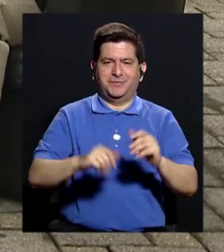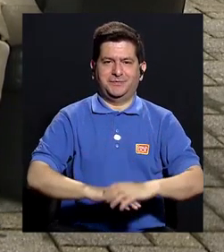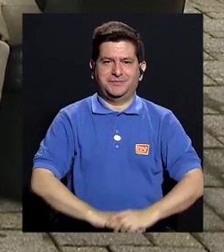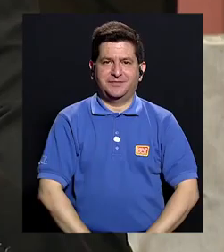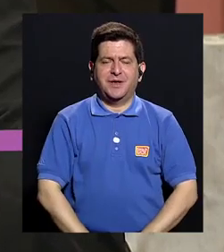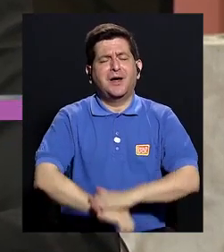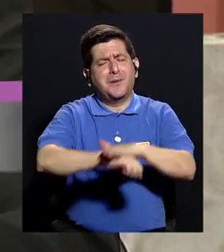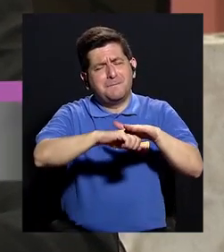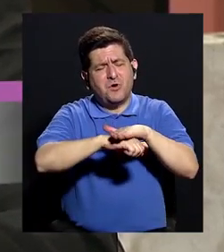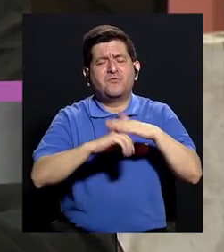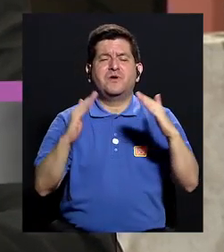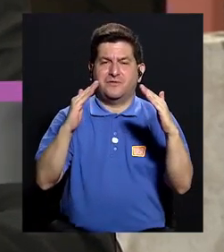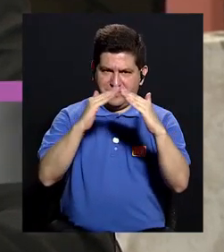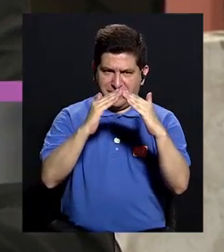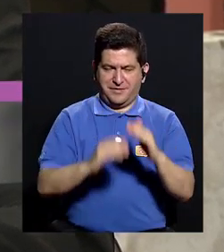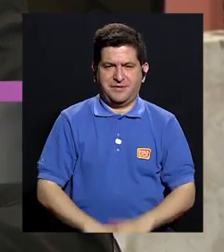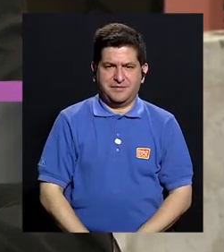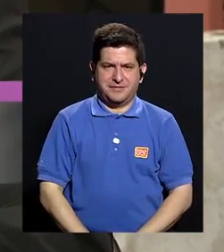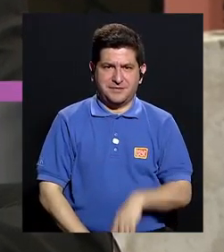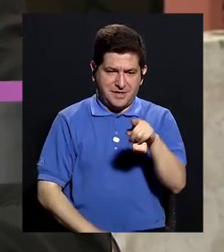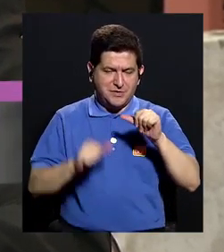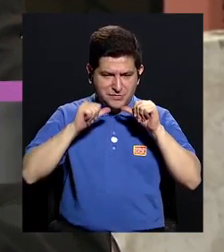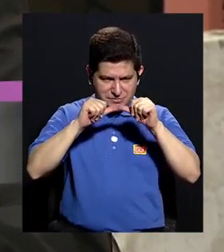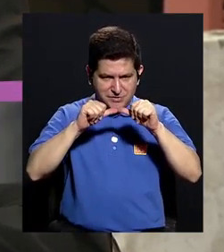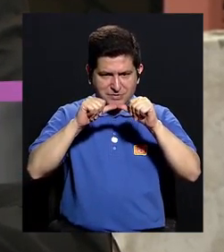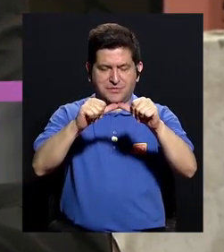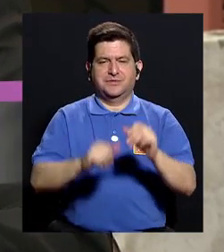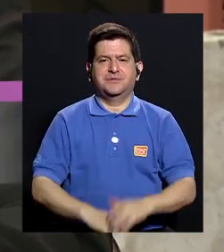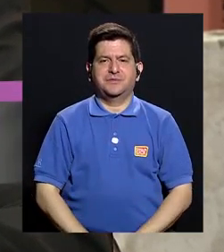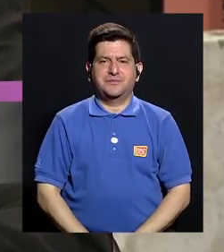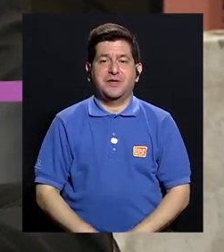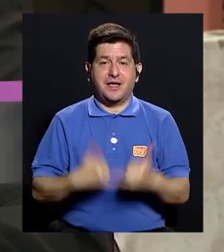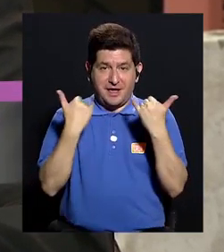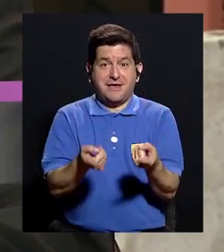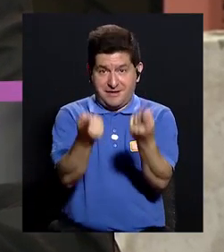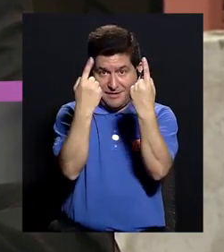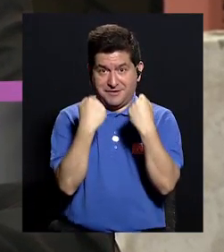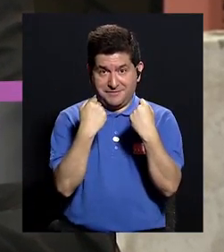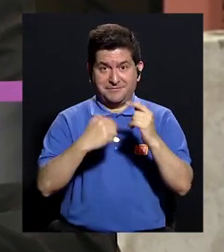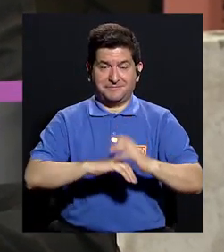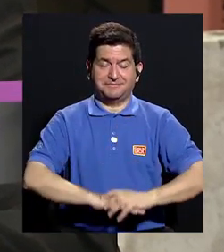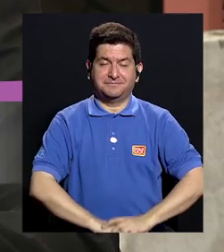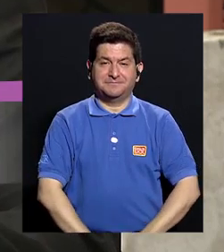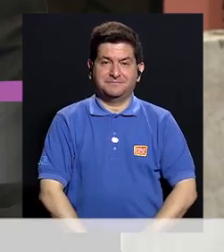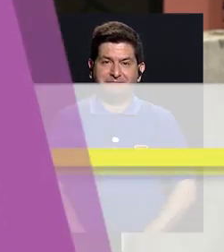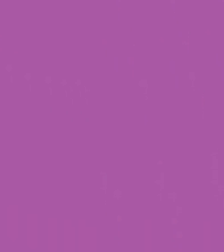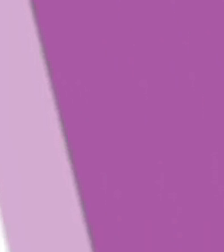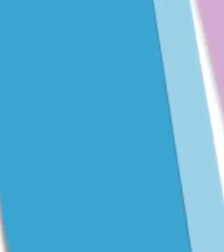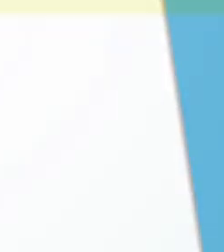Por favor, sus hogares, quédense con nosotros y pronto retornamos.